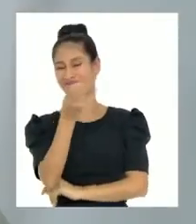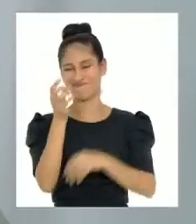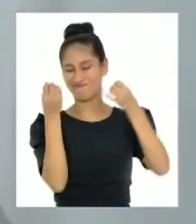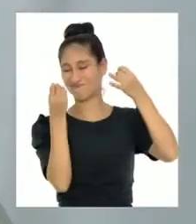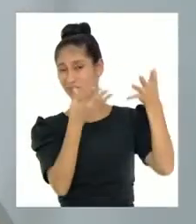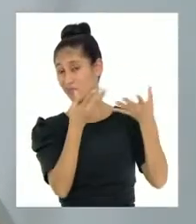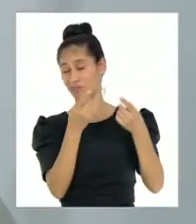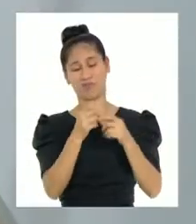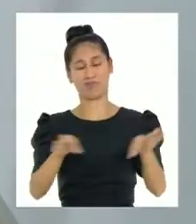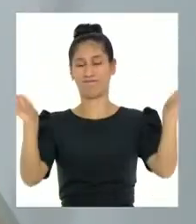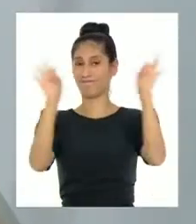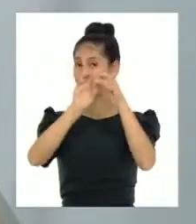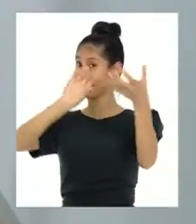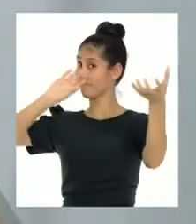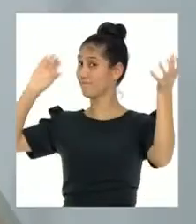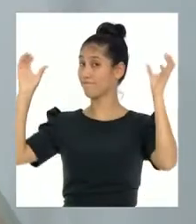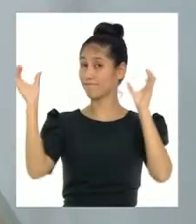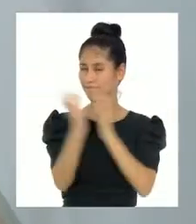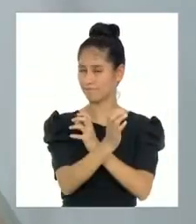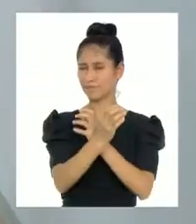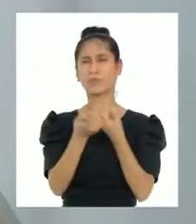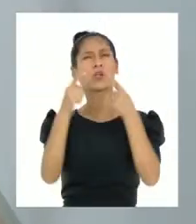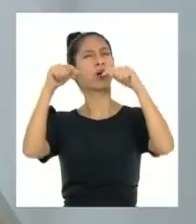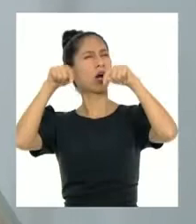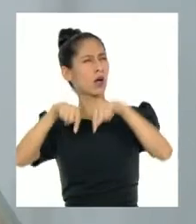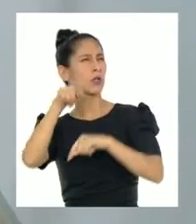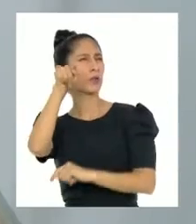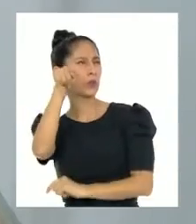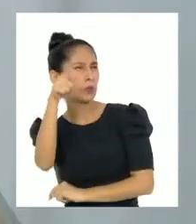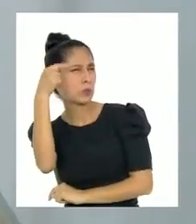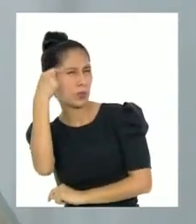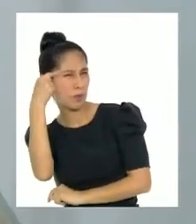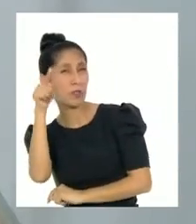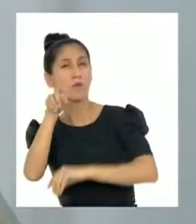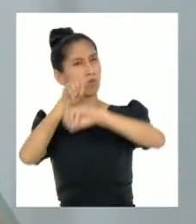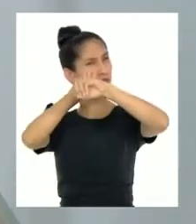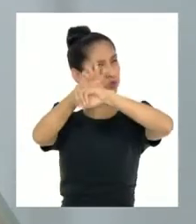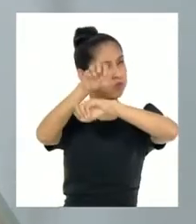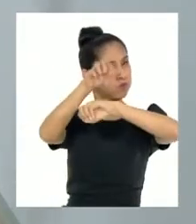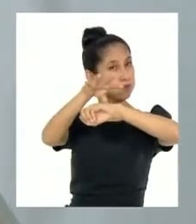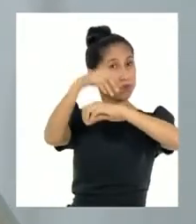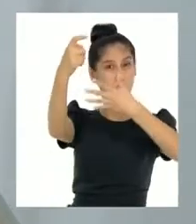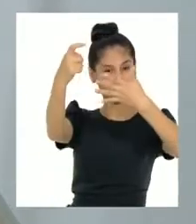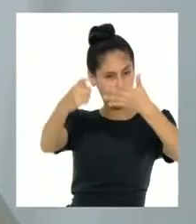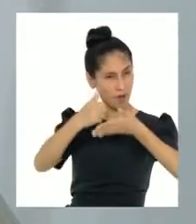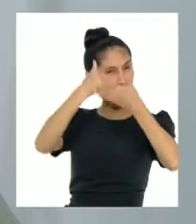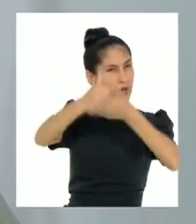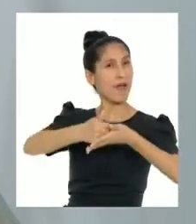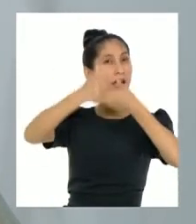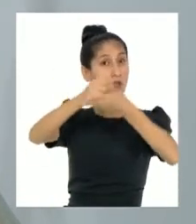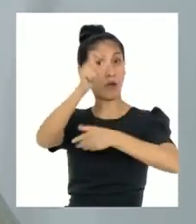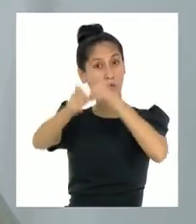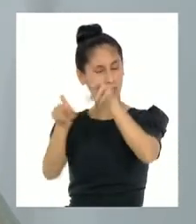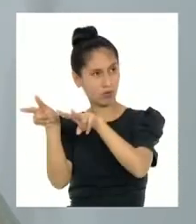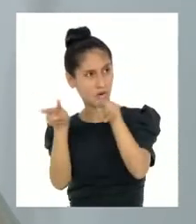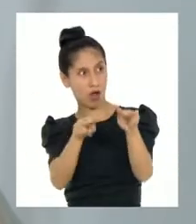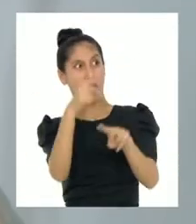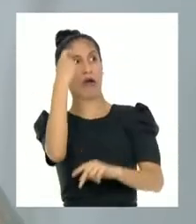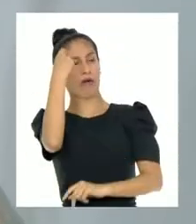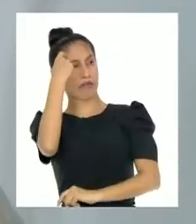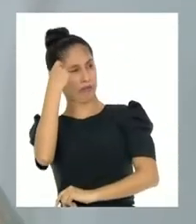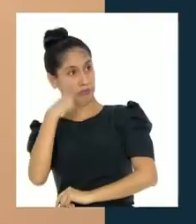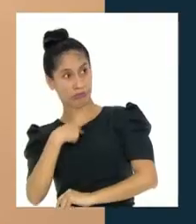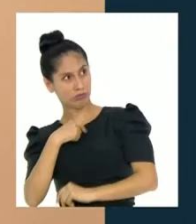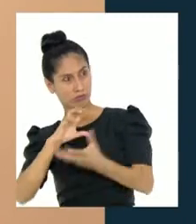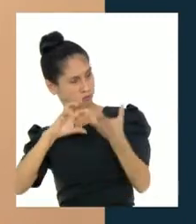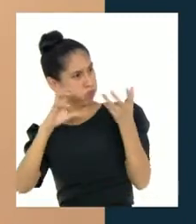¿Qué argumentos consideras que son claves para convencer a la sociedad de que estamos ante un problema muy serio del cual nos toca hacernos